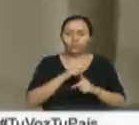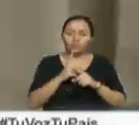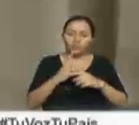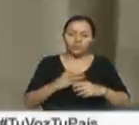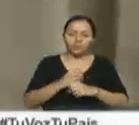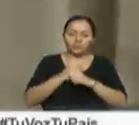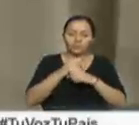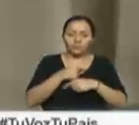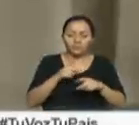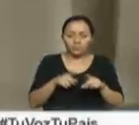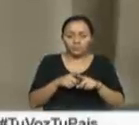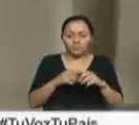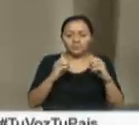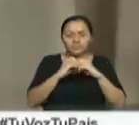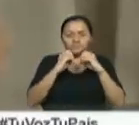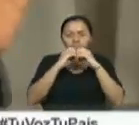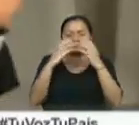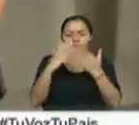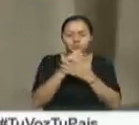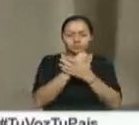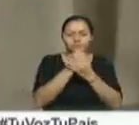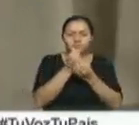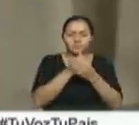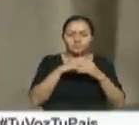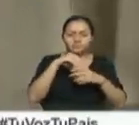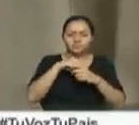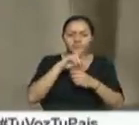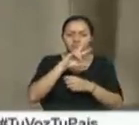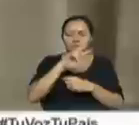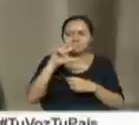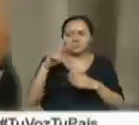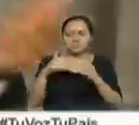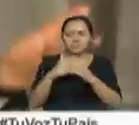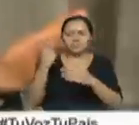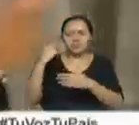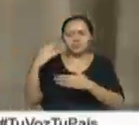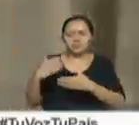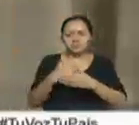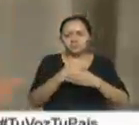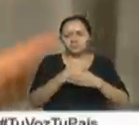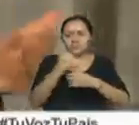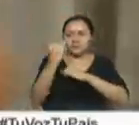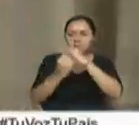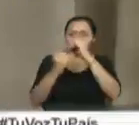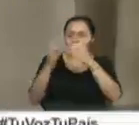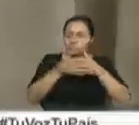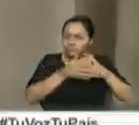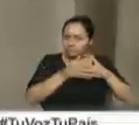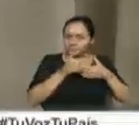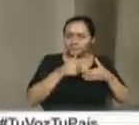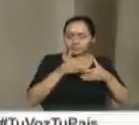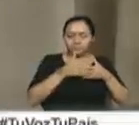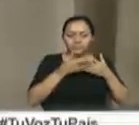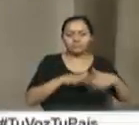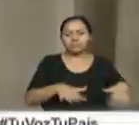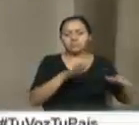Recuperamos muchísimos recursos, calculamos unos 33 mil millones de dólares que se iban a las transnacionales, ahora quedan para el